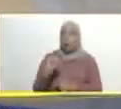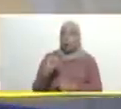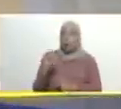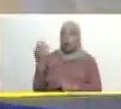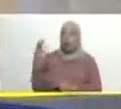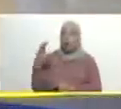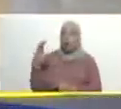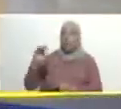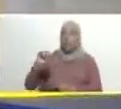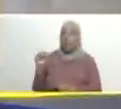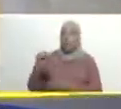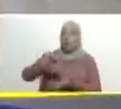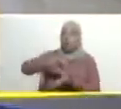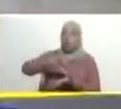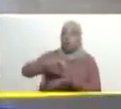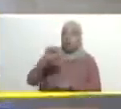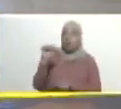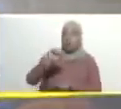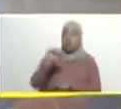en la estancia de Bolívar en Bogotá,